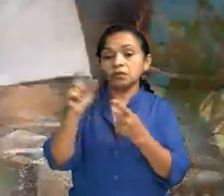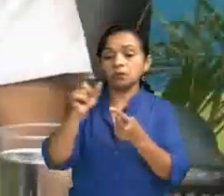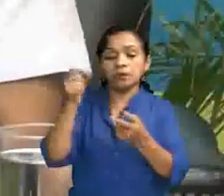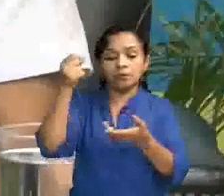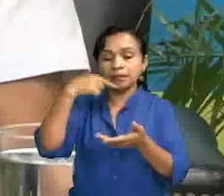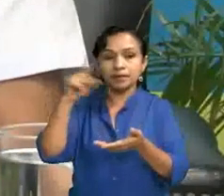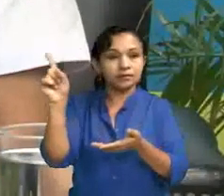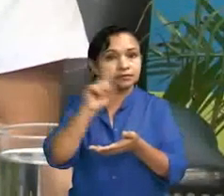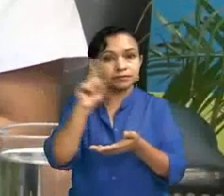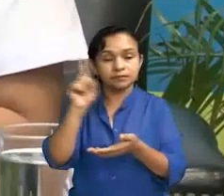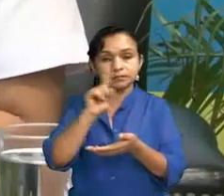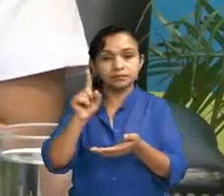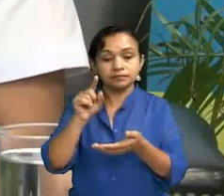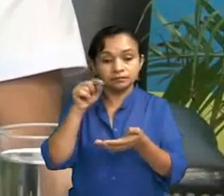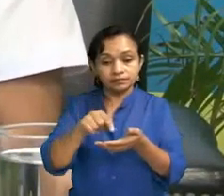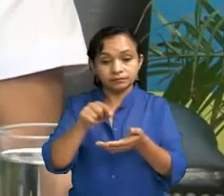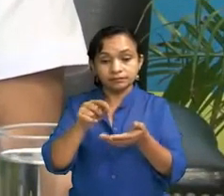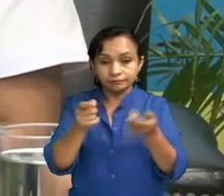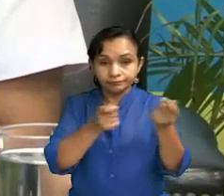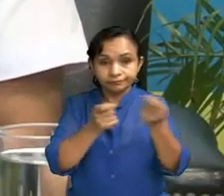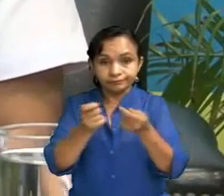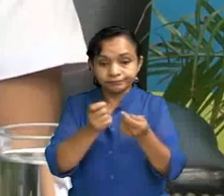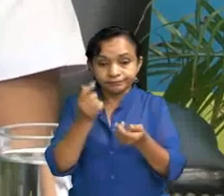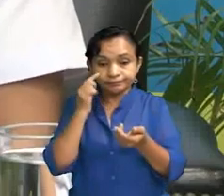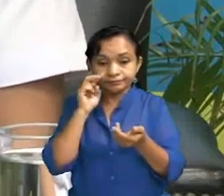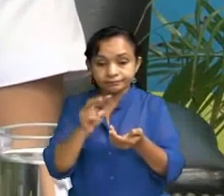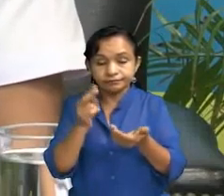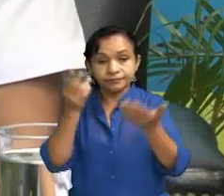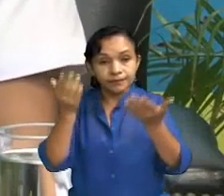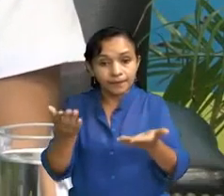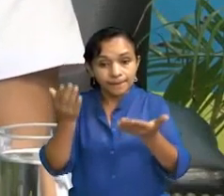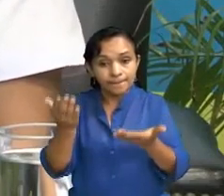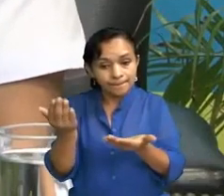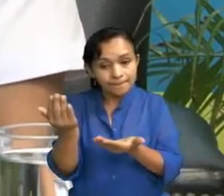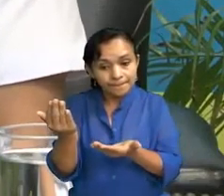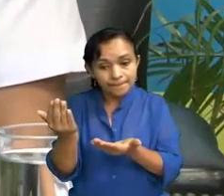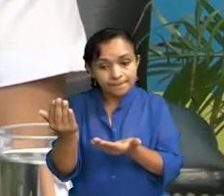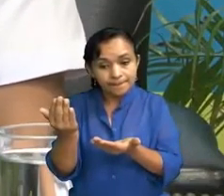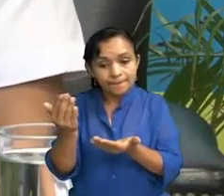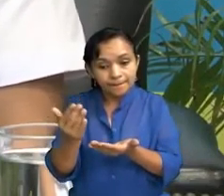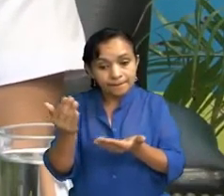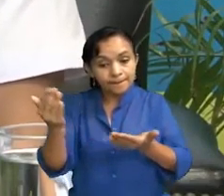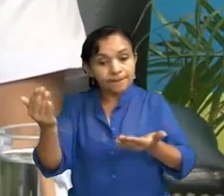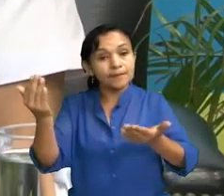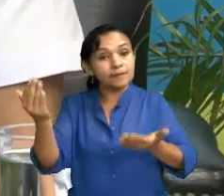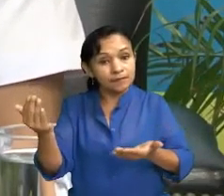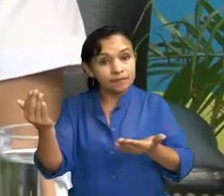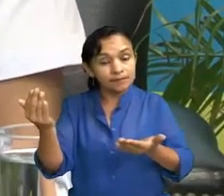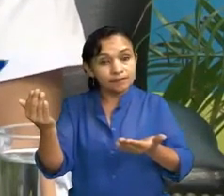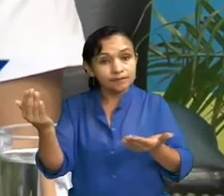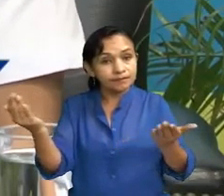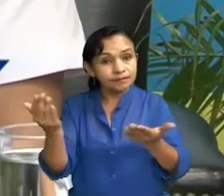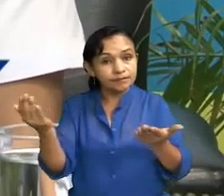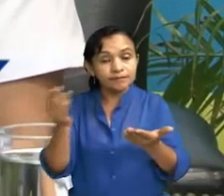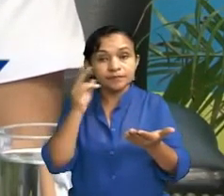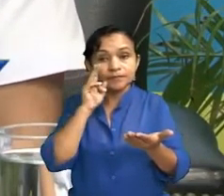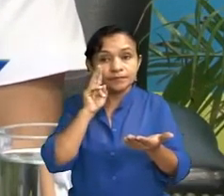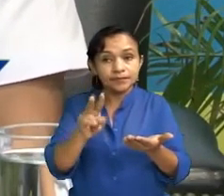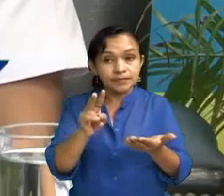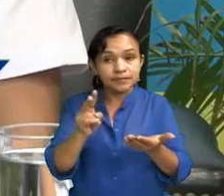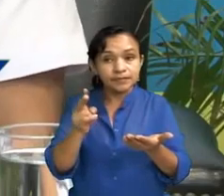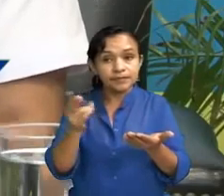vacuna. No. En ese control nosotros miramos el peso del niño, nosotros miramos el crecimiento del niño y miramos